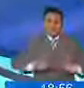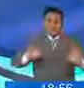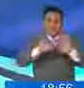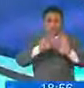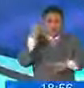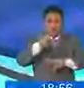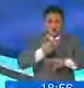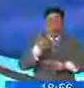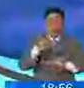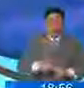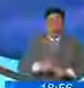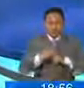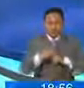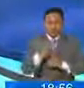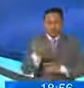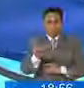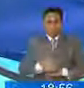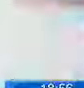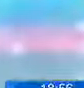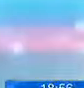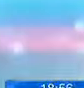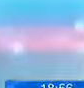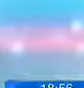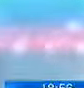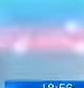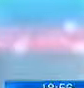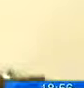esta jornada. Aquí iniciamos.